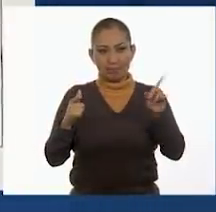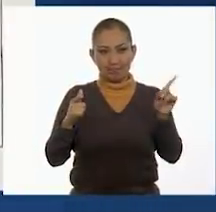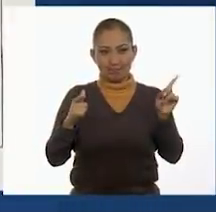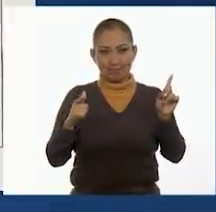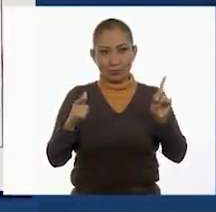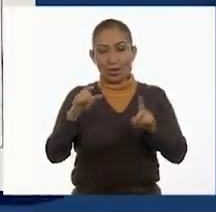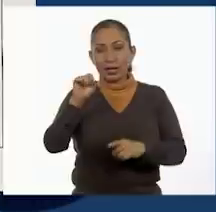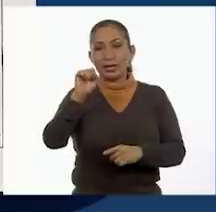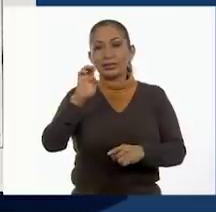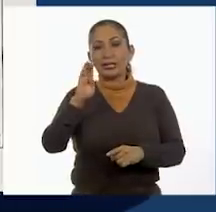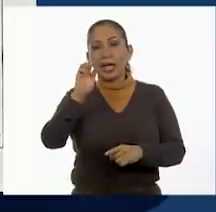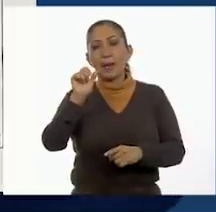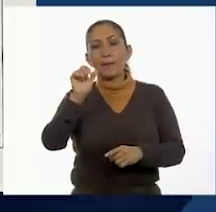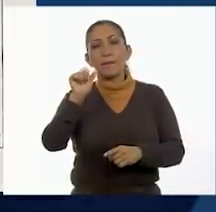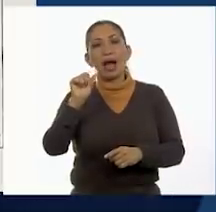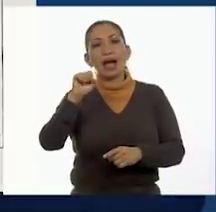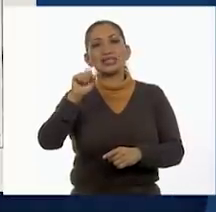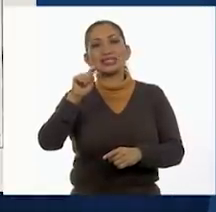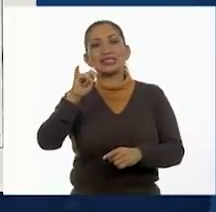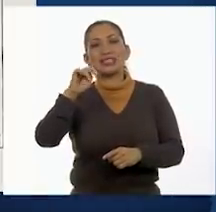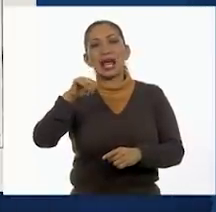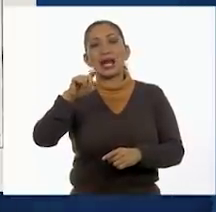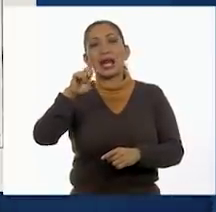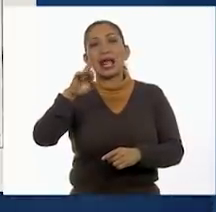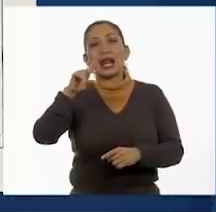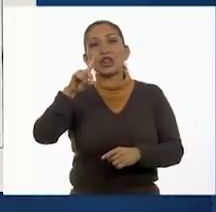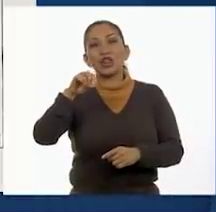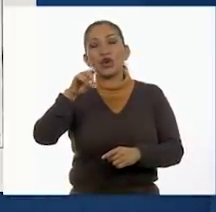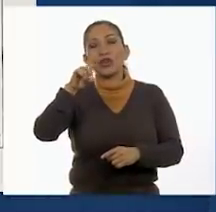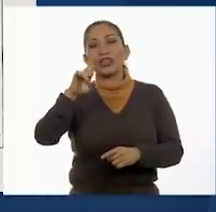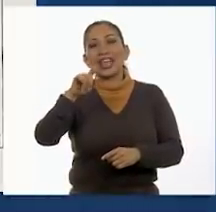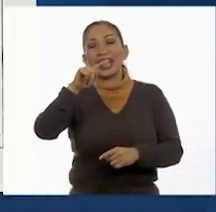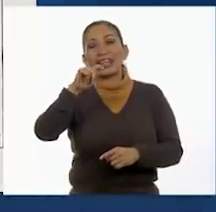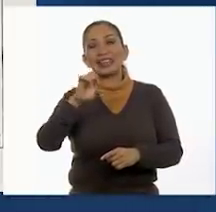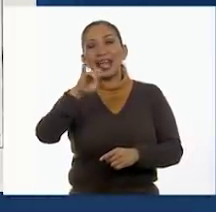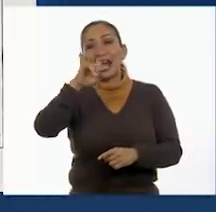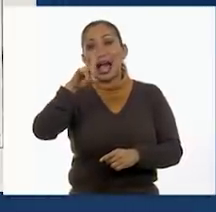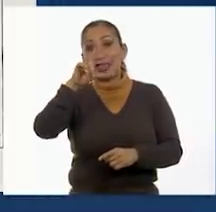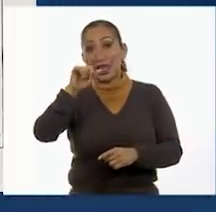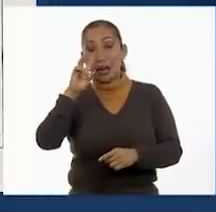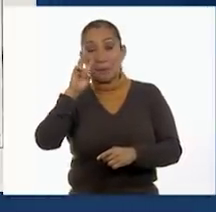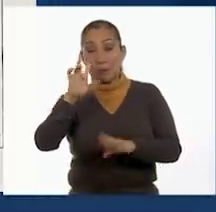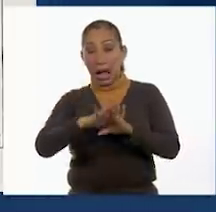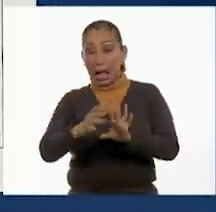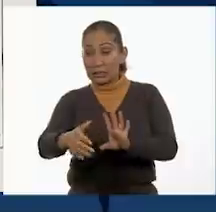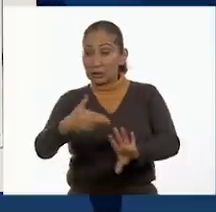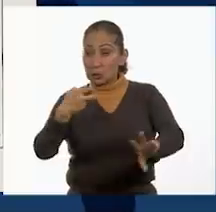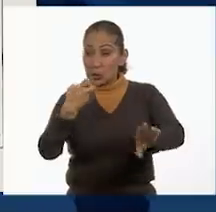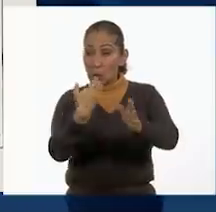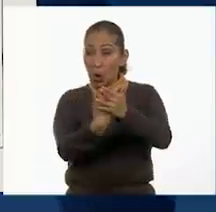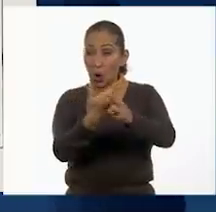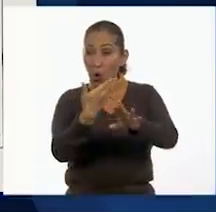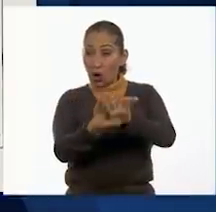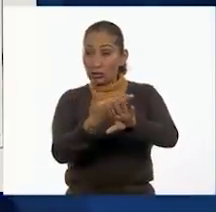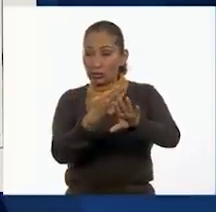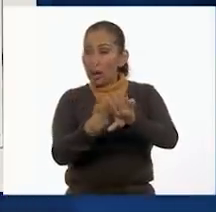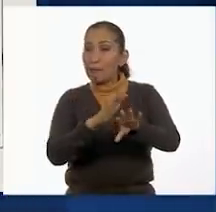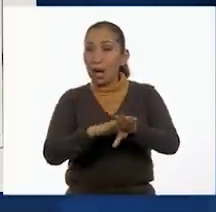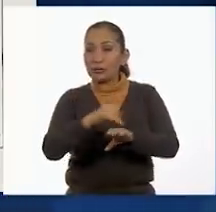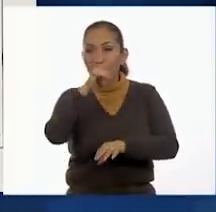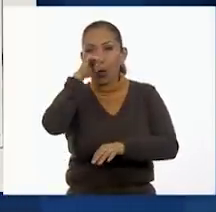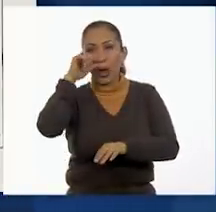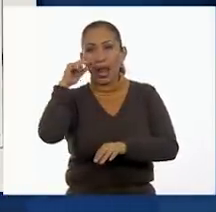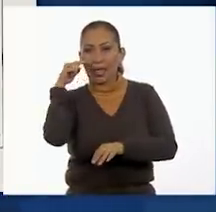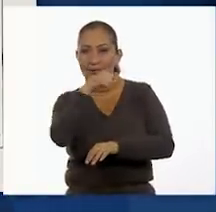de Tejada. El personaje más interesante, tal vez, al que está criticando más claramente esta caricatura, es